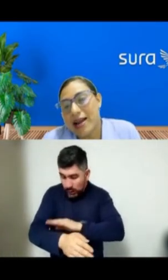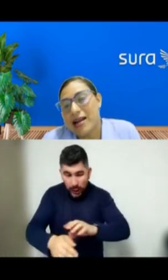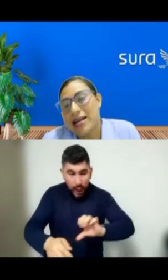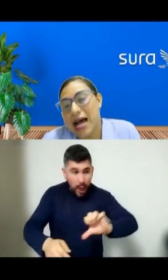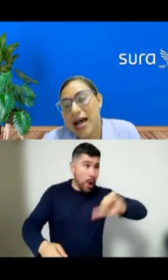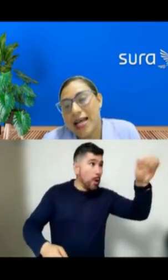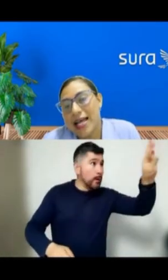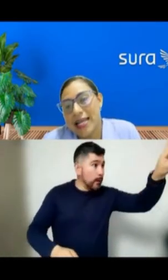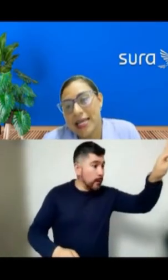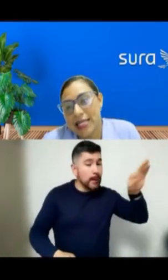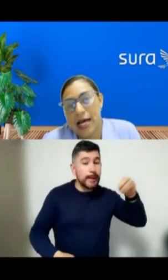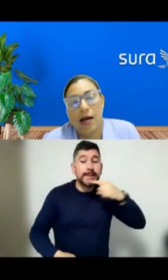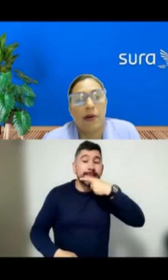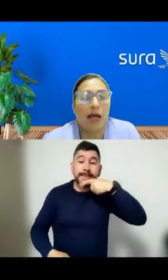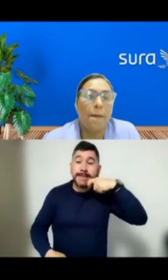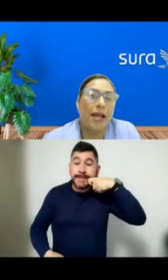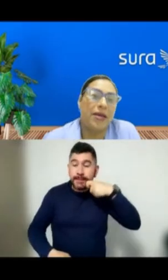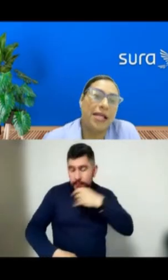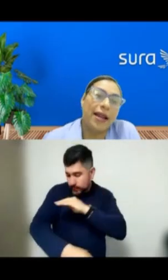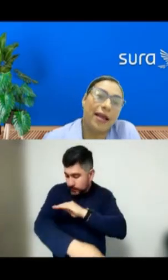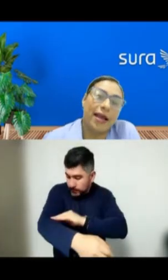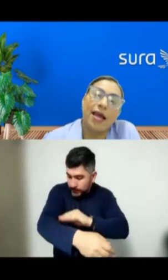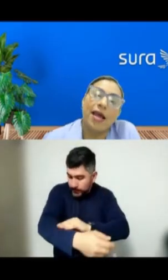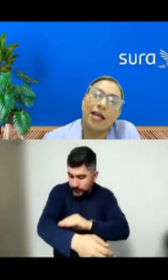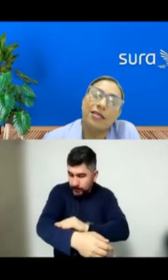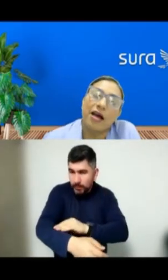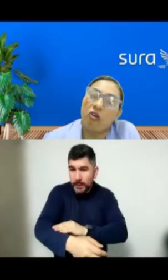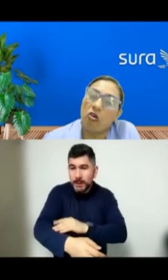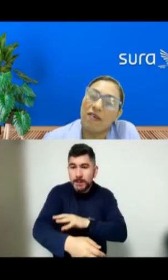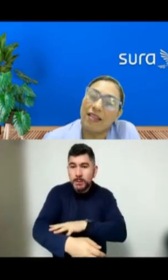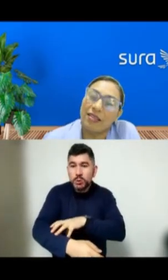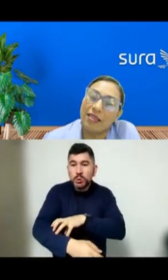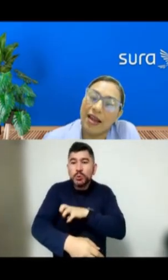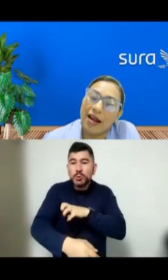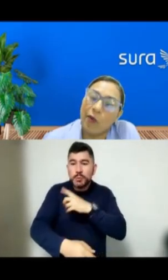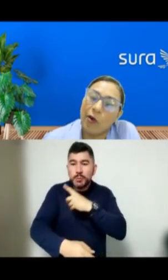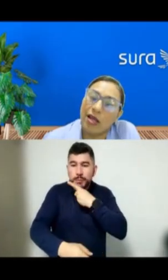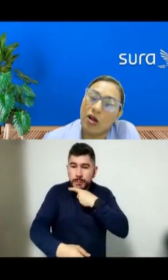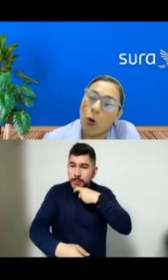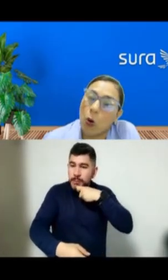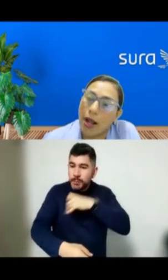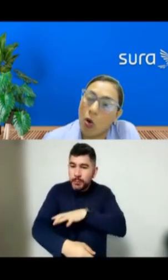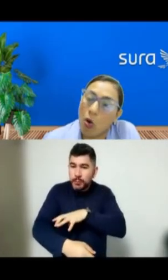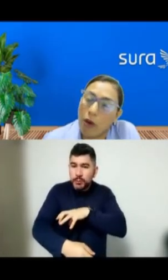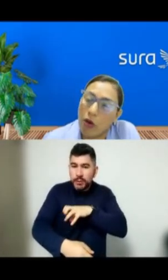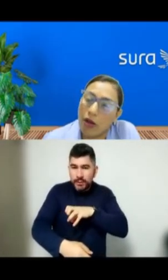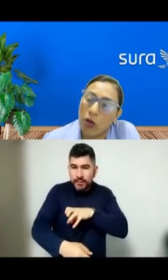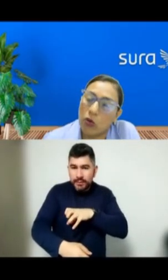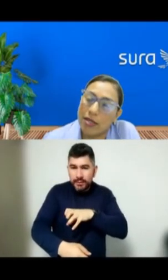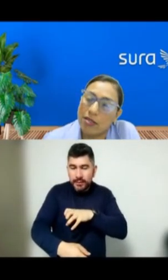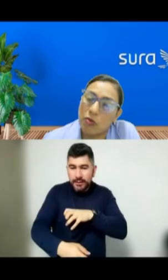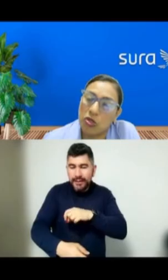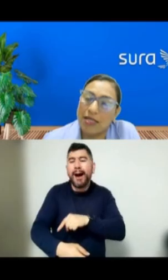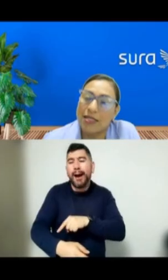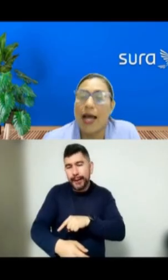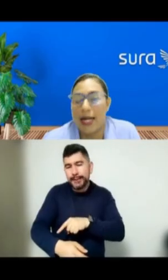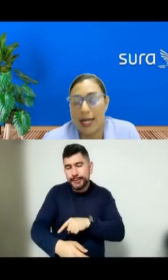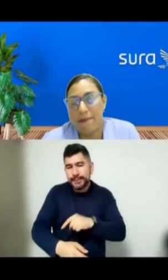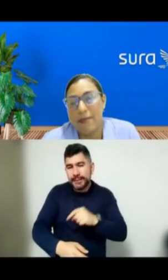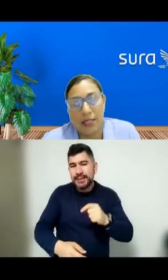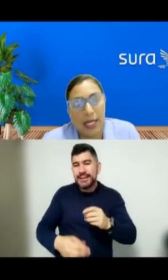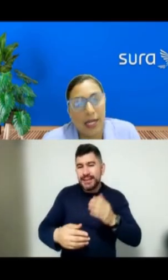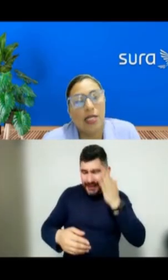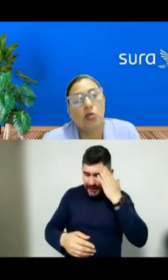y voy a secar la herida, ¿verdad? Para evitar que sea poco de bacterias. Recuerde que en los lugares húmedos, cuando crecen mucho